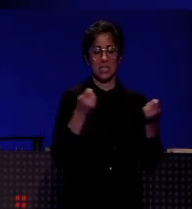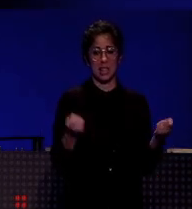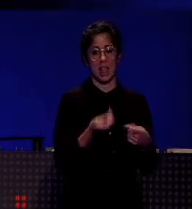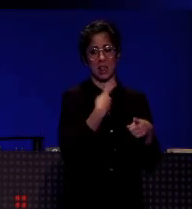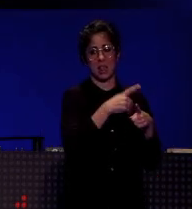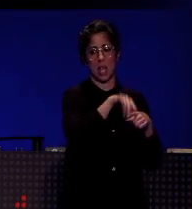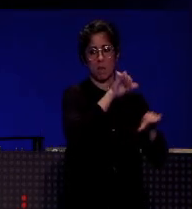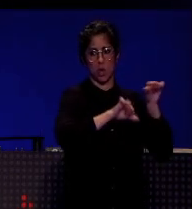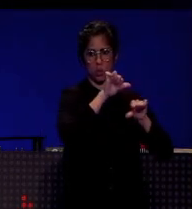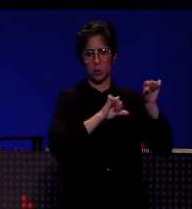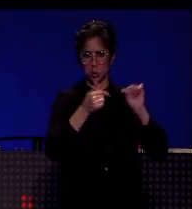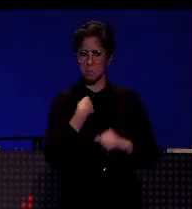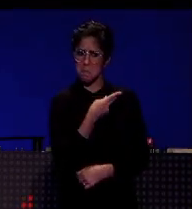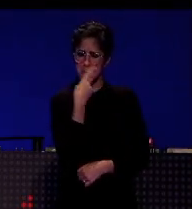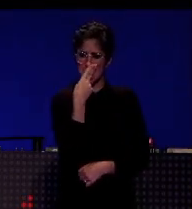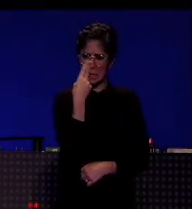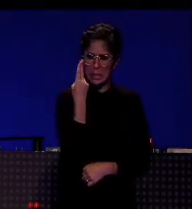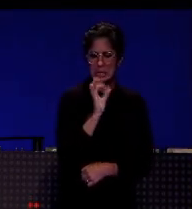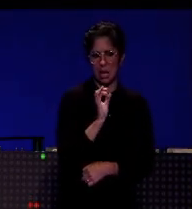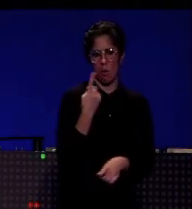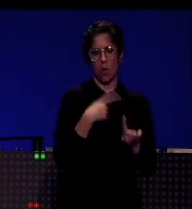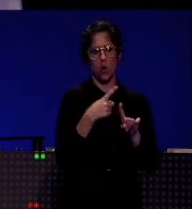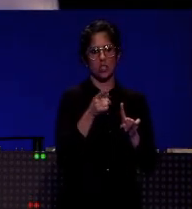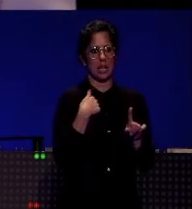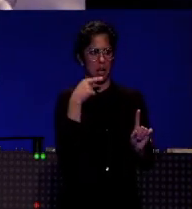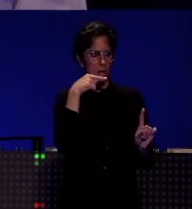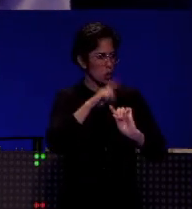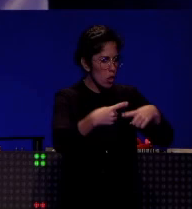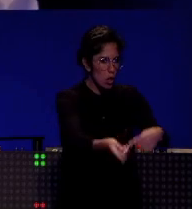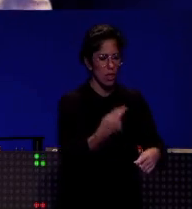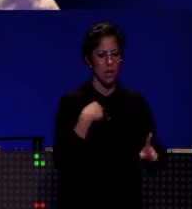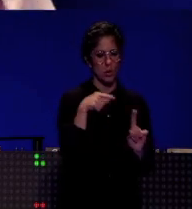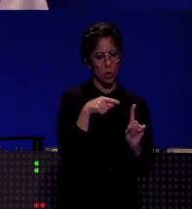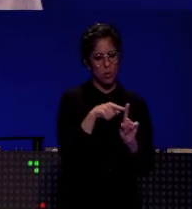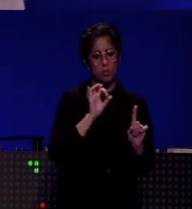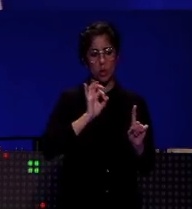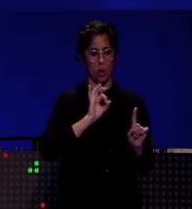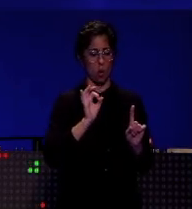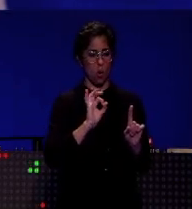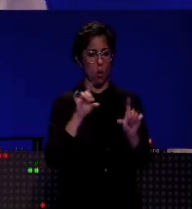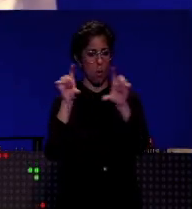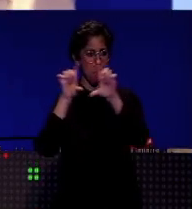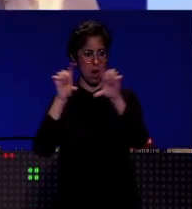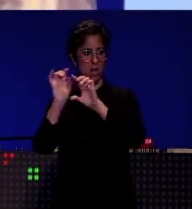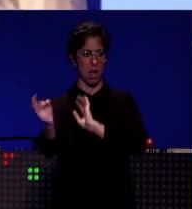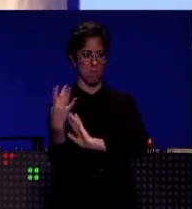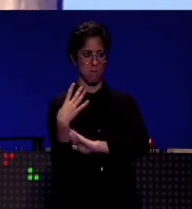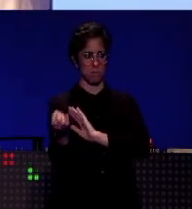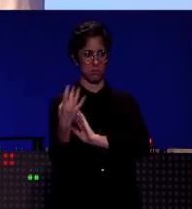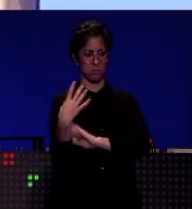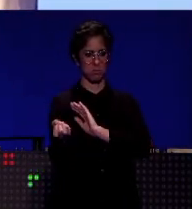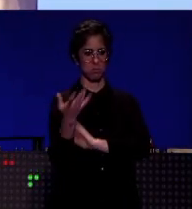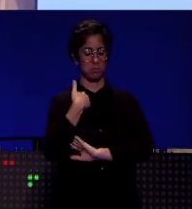interesan de productos que están en mi día a día o de productos que me llegan los pruebo y me parece interesante